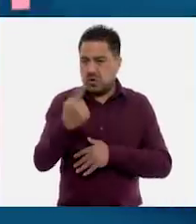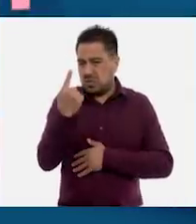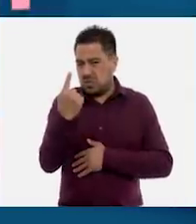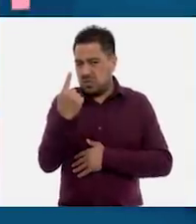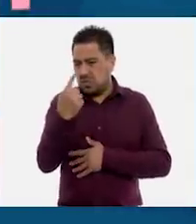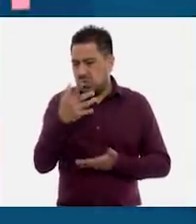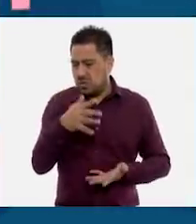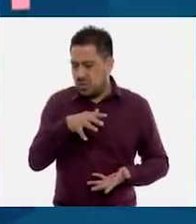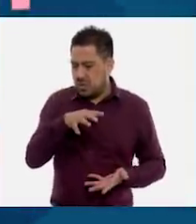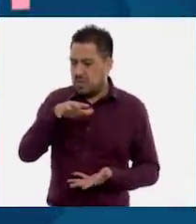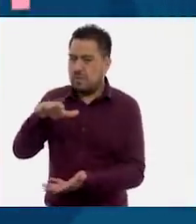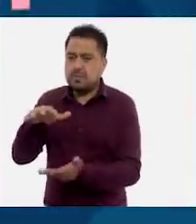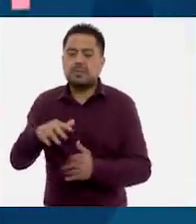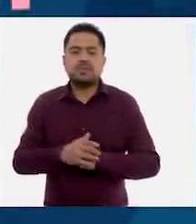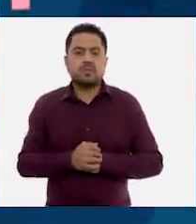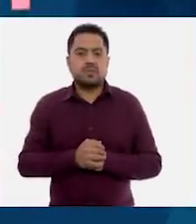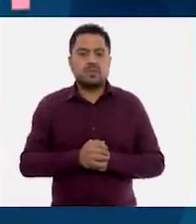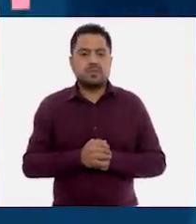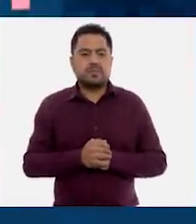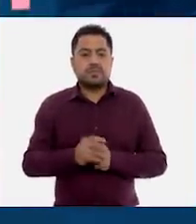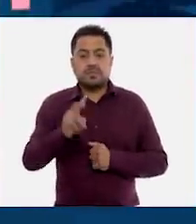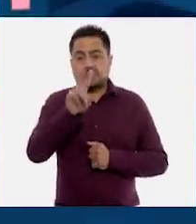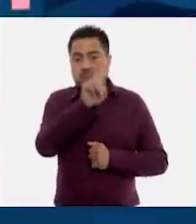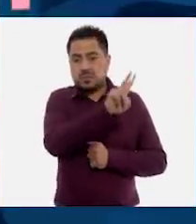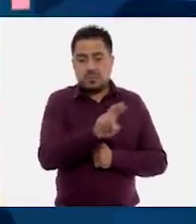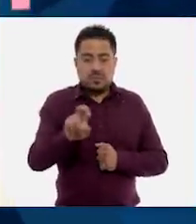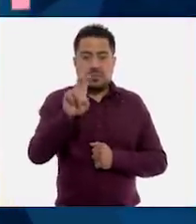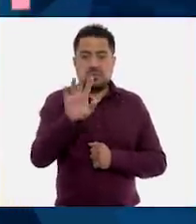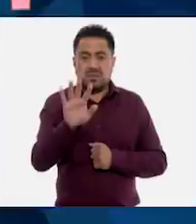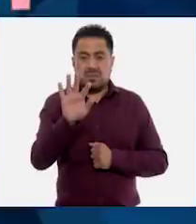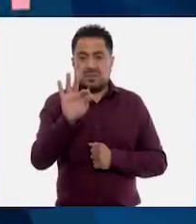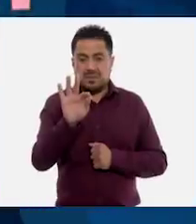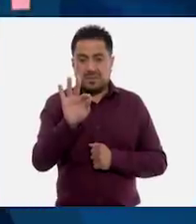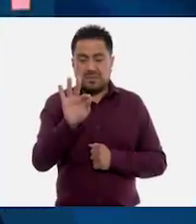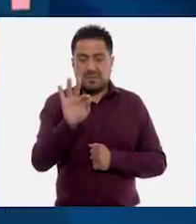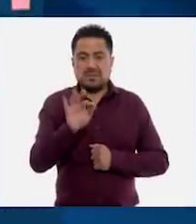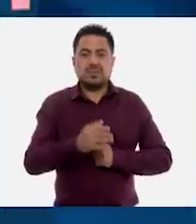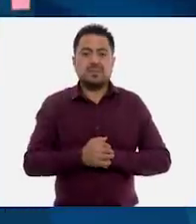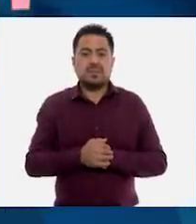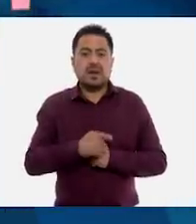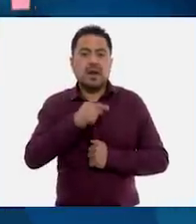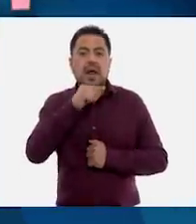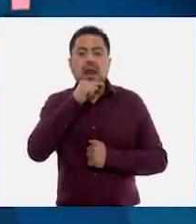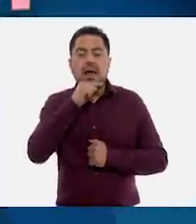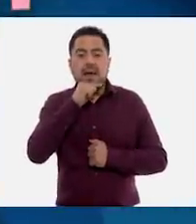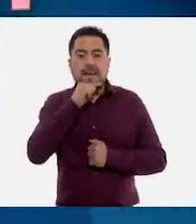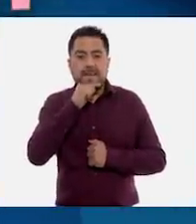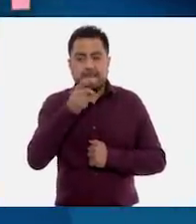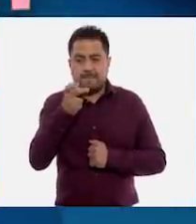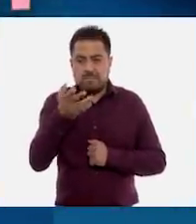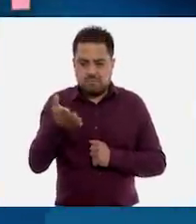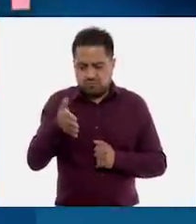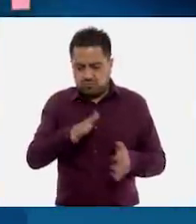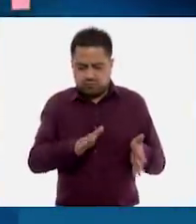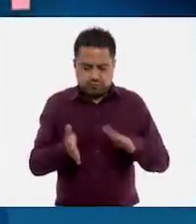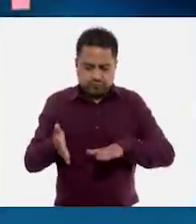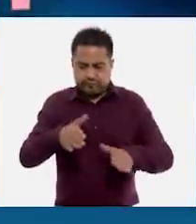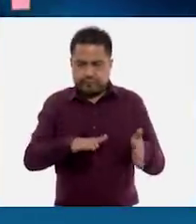Ajá. Los 240 lápices que empacó.